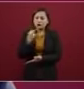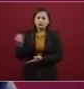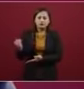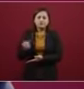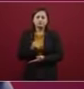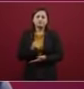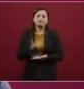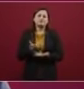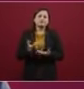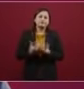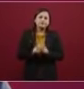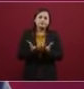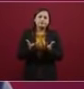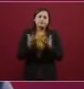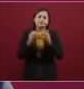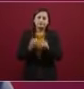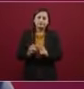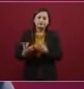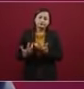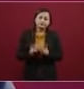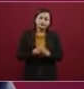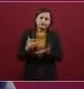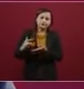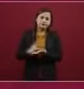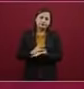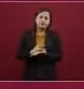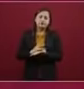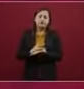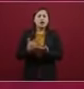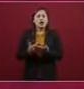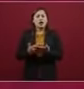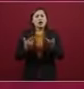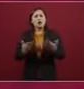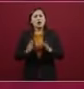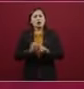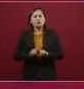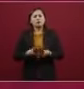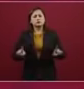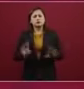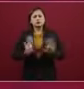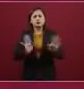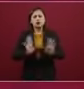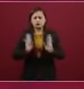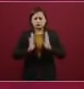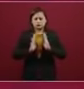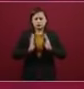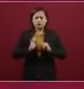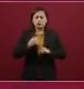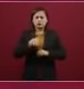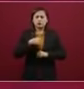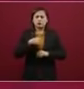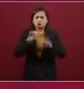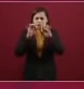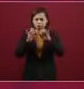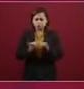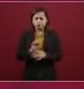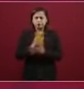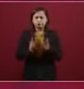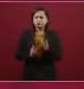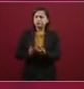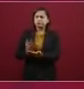correspondientes. En la actualidad, con esta estrategia, con estas modificaciones, sí lo vamos a poder hacer y sí va a ser válido el